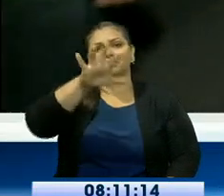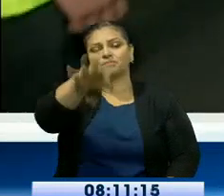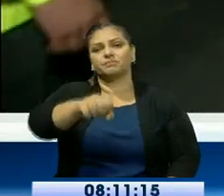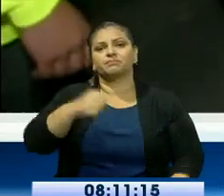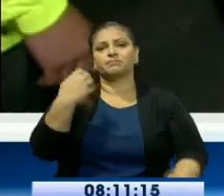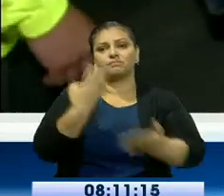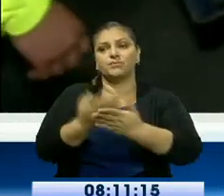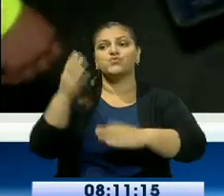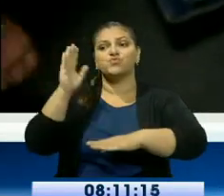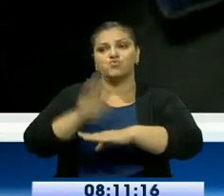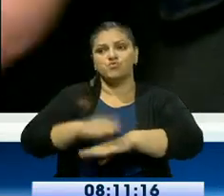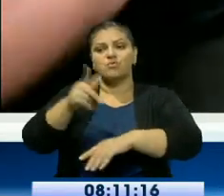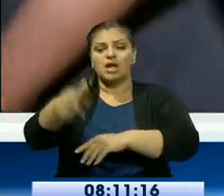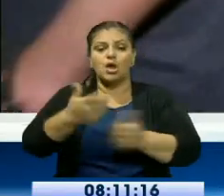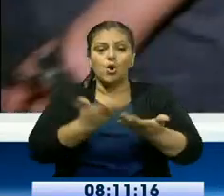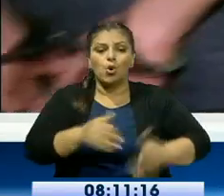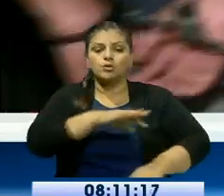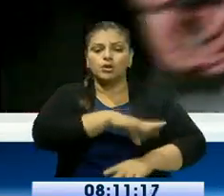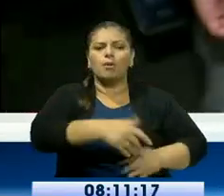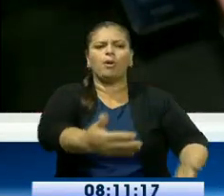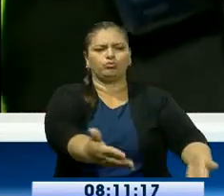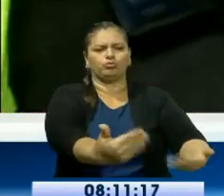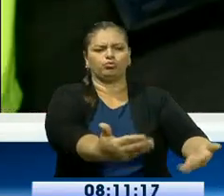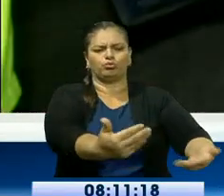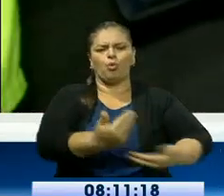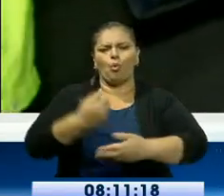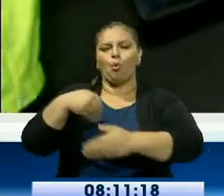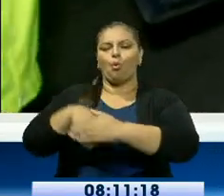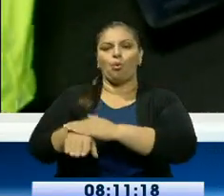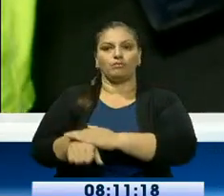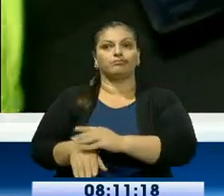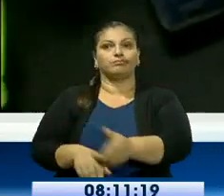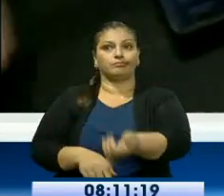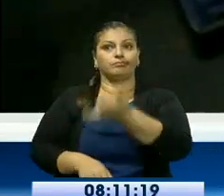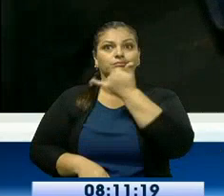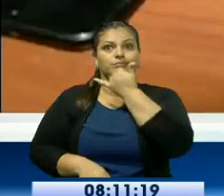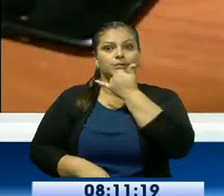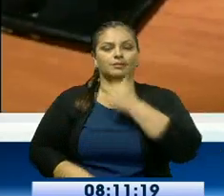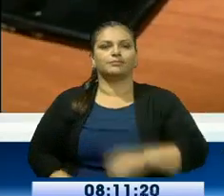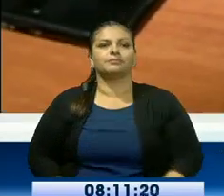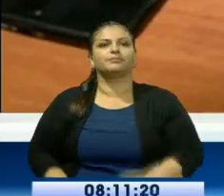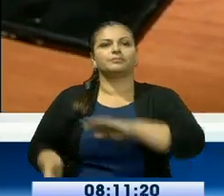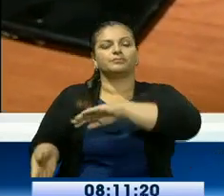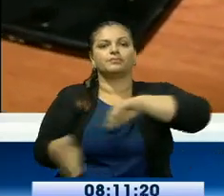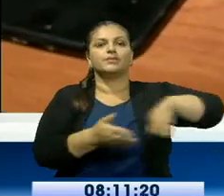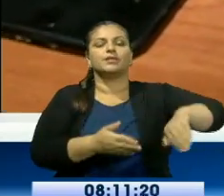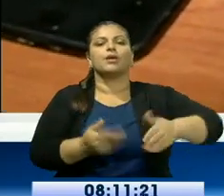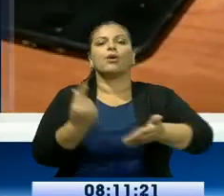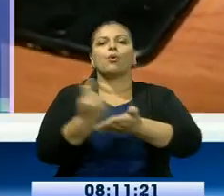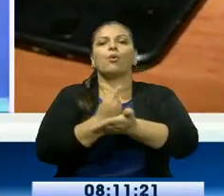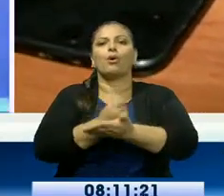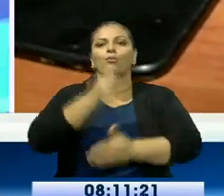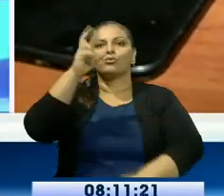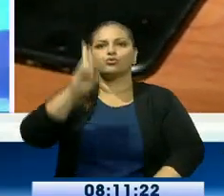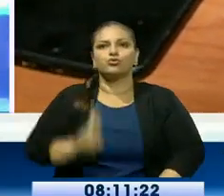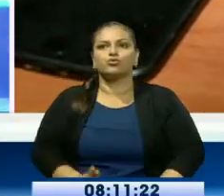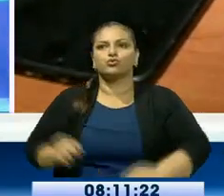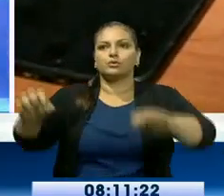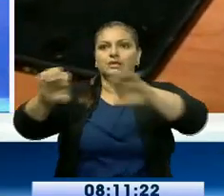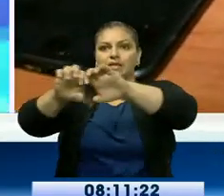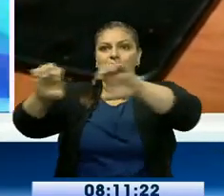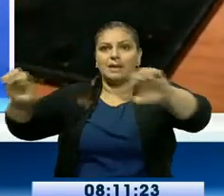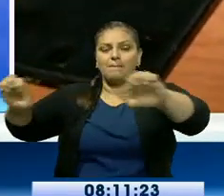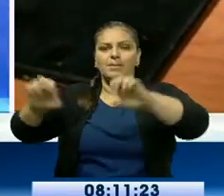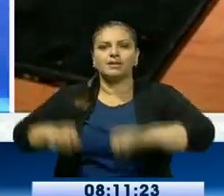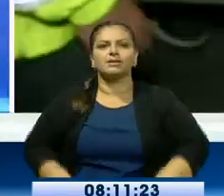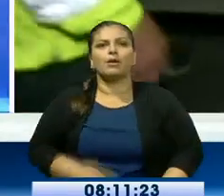otro lado, en el Guasmo Sur, la policía frustró un asalto a una empresa y capturó a 4